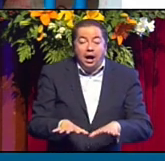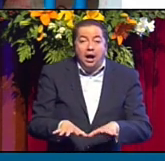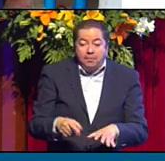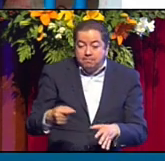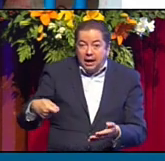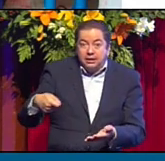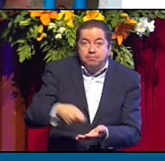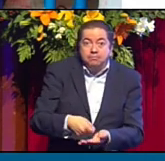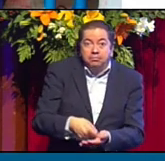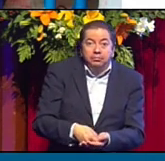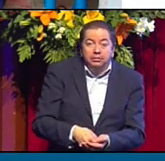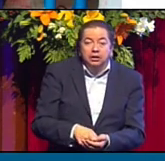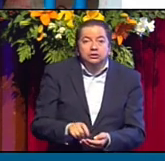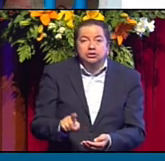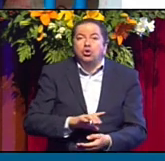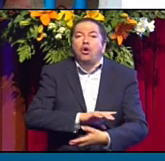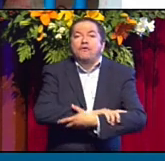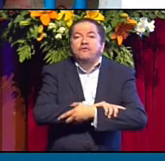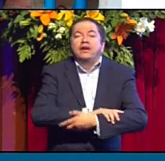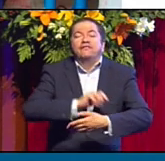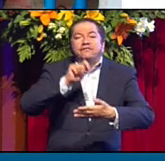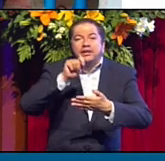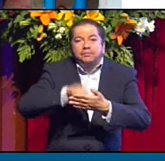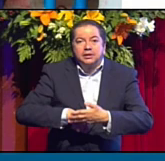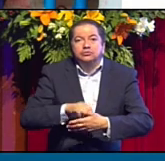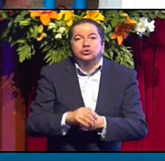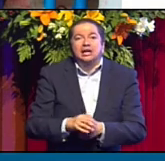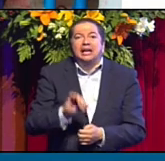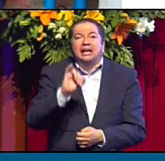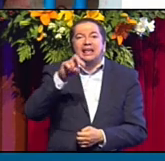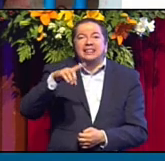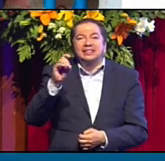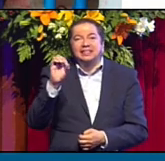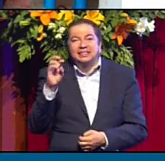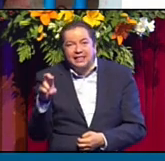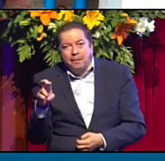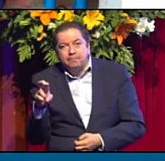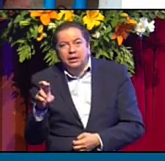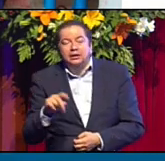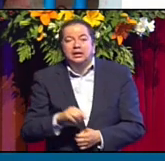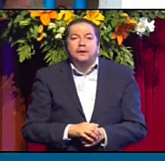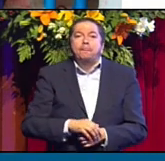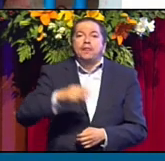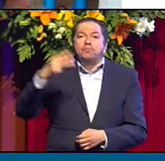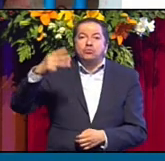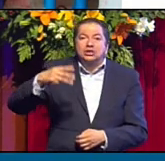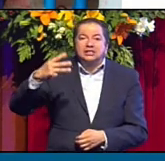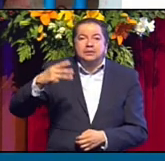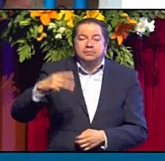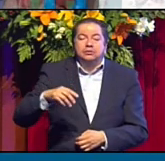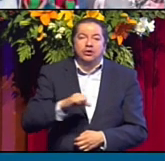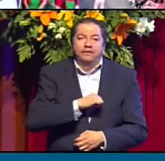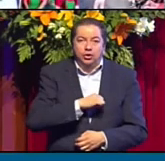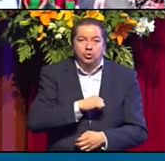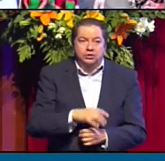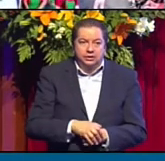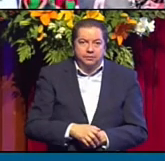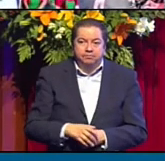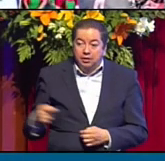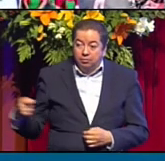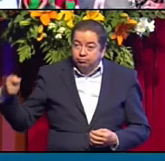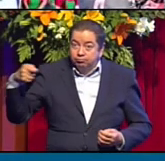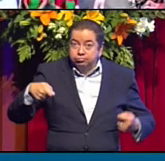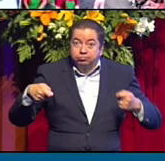no hubiésemos firmado un convenio de colaboración entre INDAP y el municipio de Vicuña, donde ambos colocamos recursos. Bueno, el